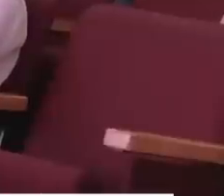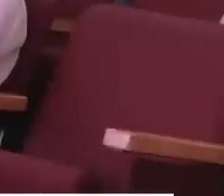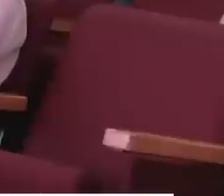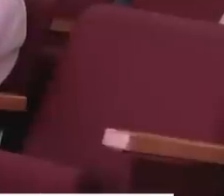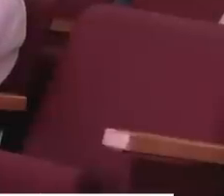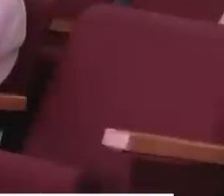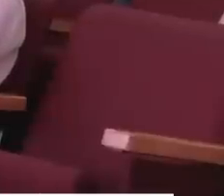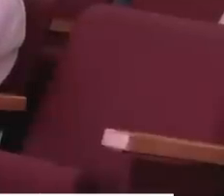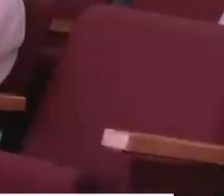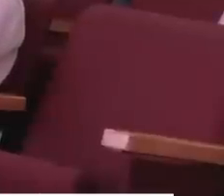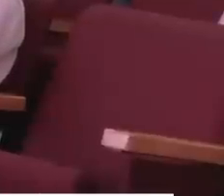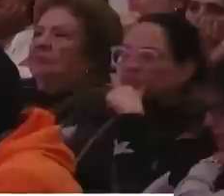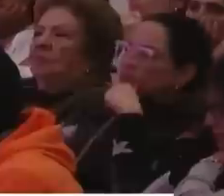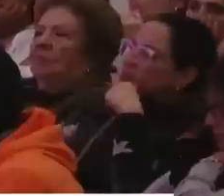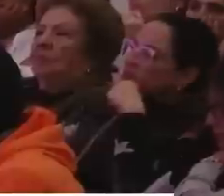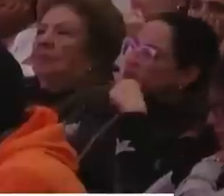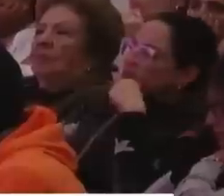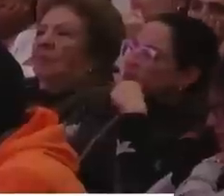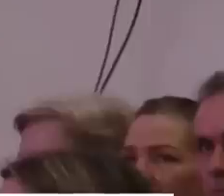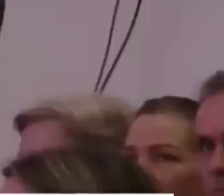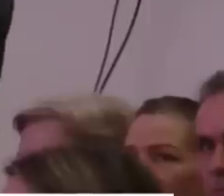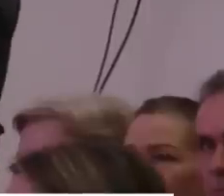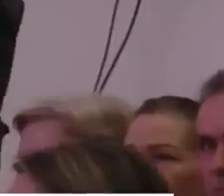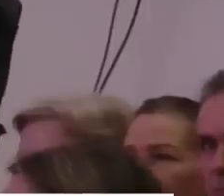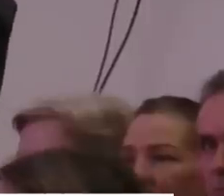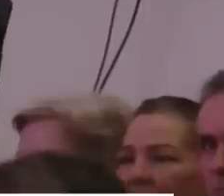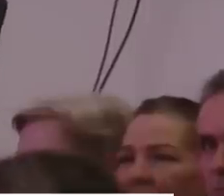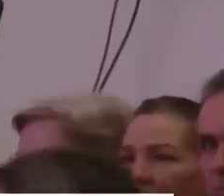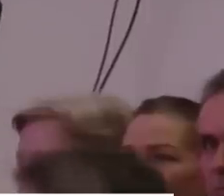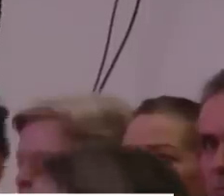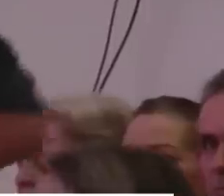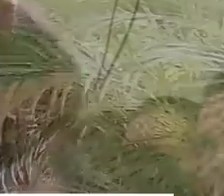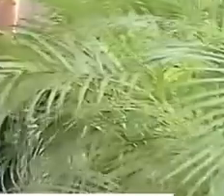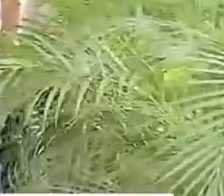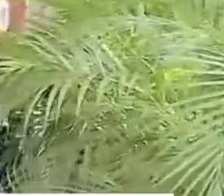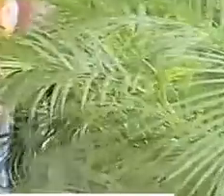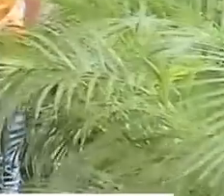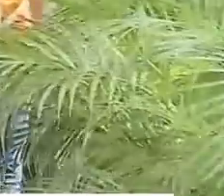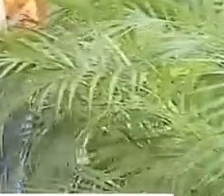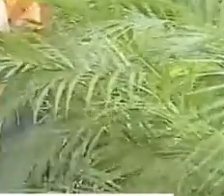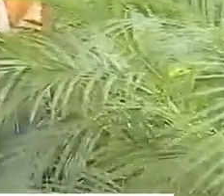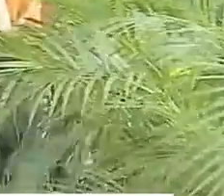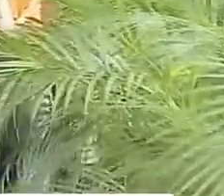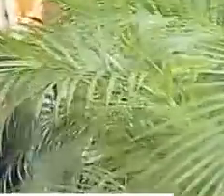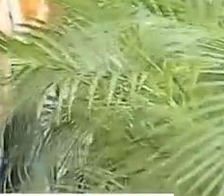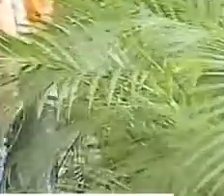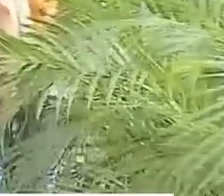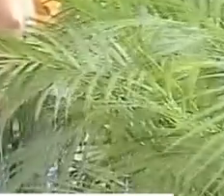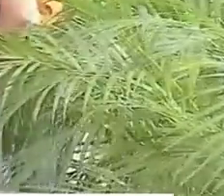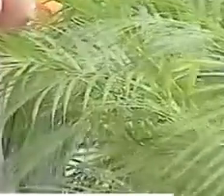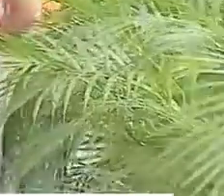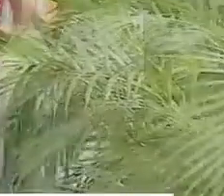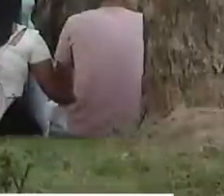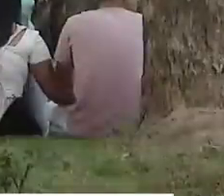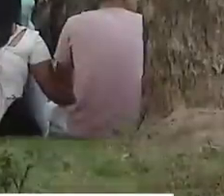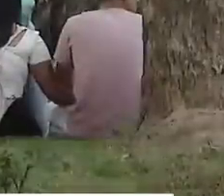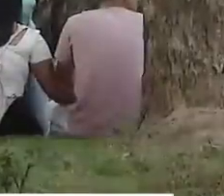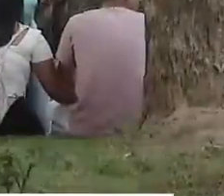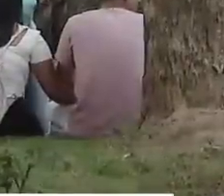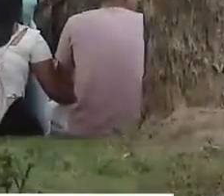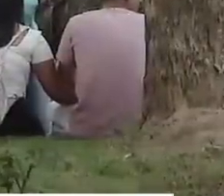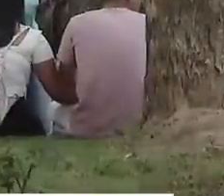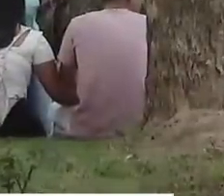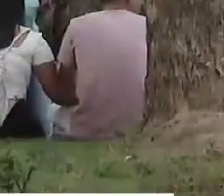el intercambio entre personas, las ideas, el debate, no solo una visión del mundo, sino la que construimos juntos a través del pensamiento.